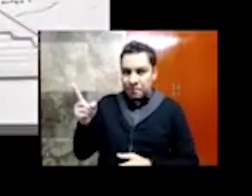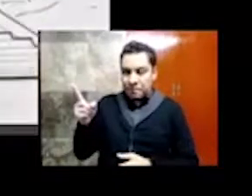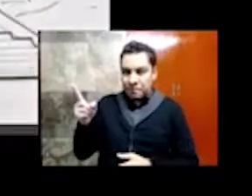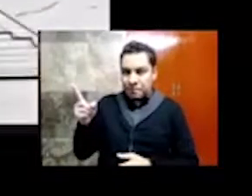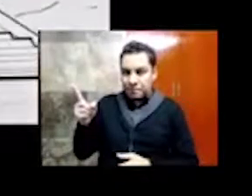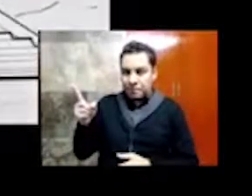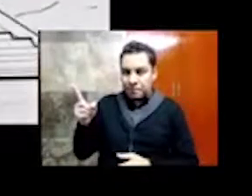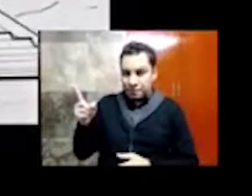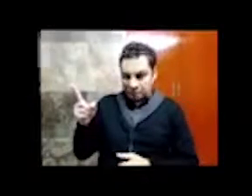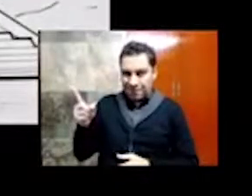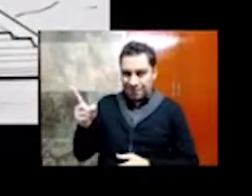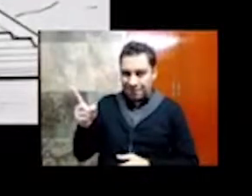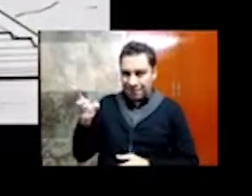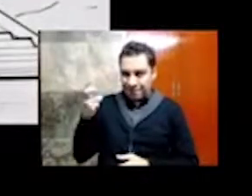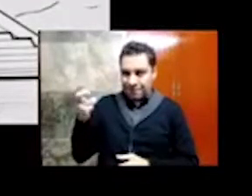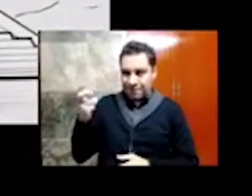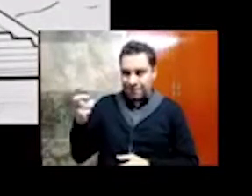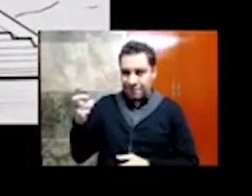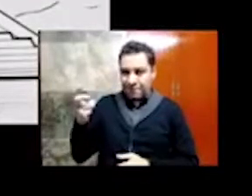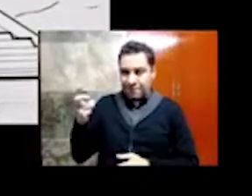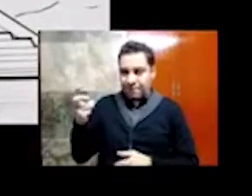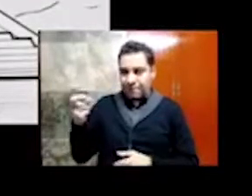coincide más o menos con